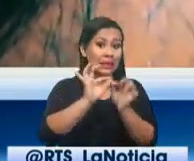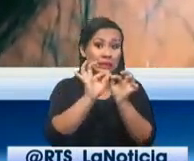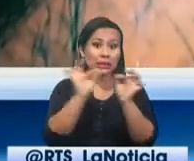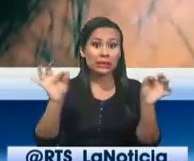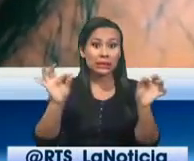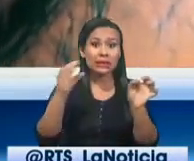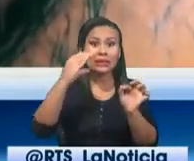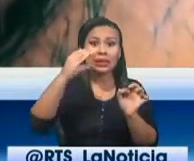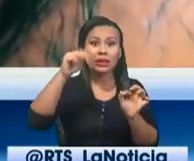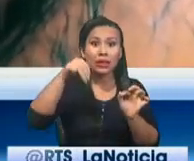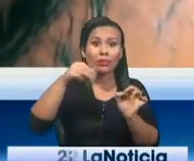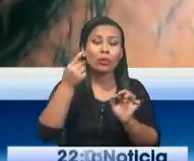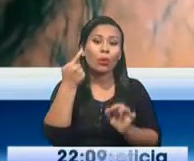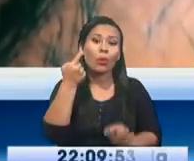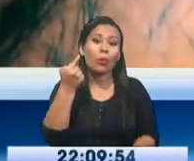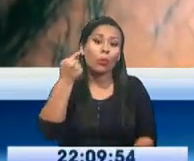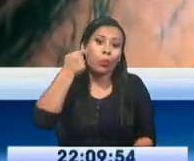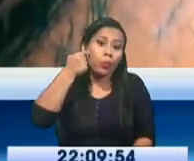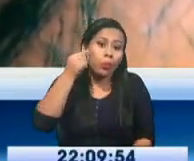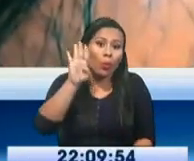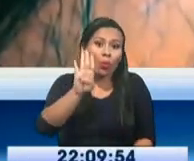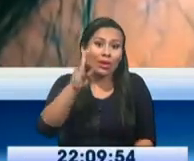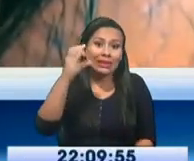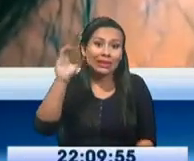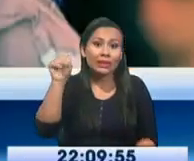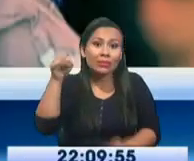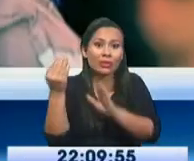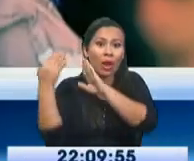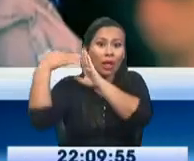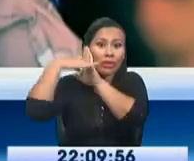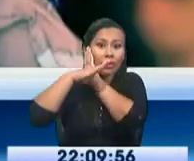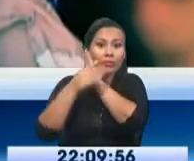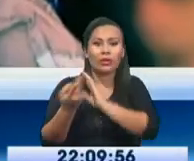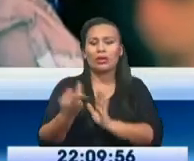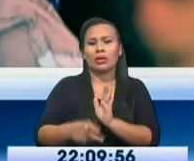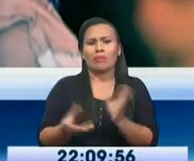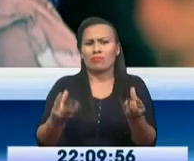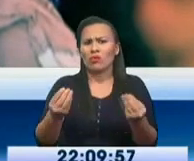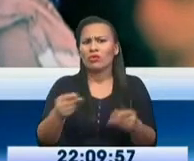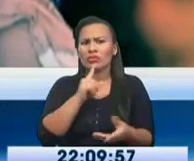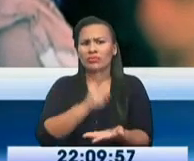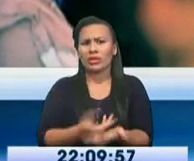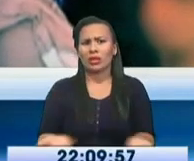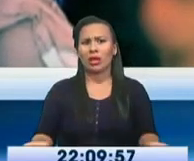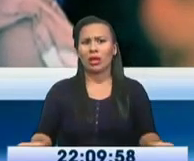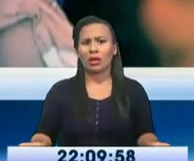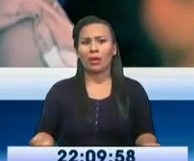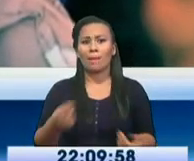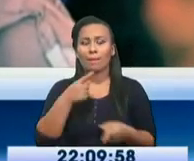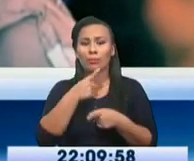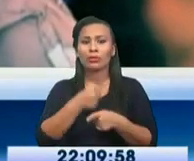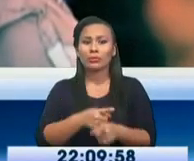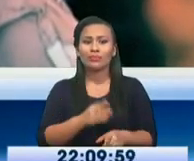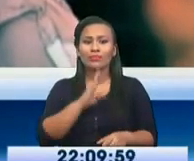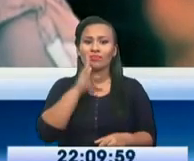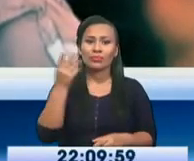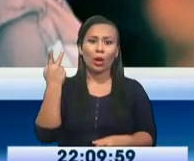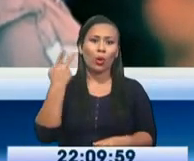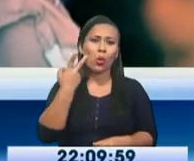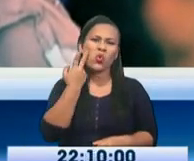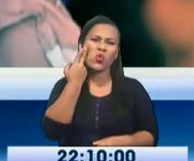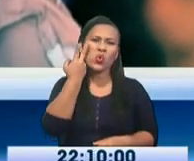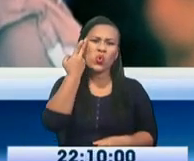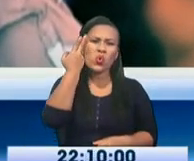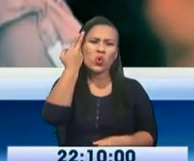profundidad es de no menos de 4 centímetros, que es bastante. O sea, quiere decir que el corte tomó piel,